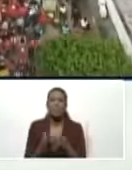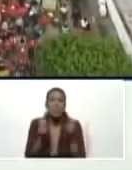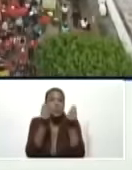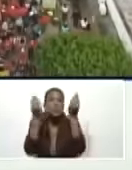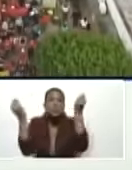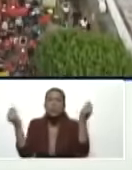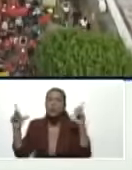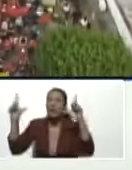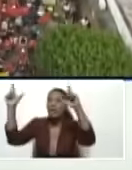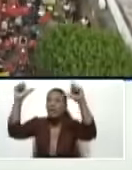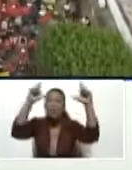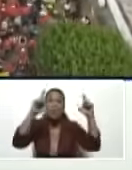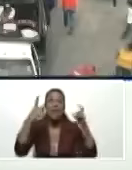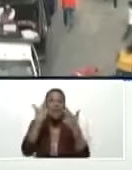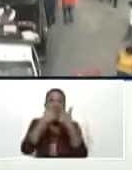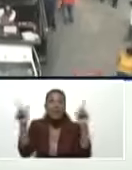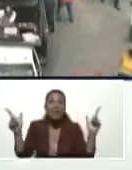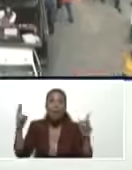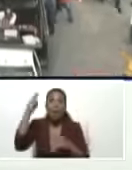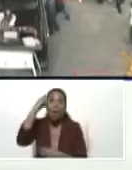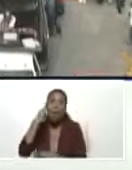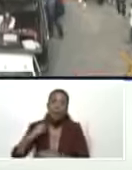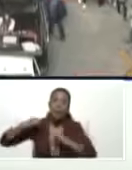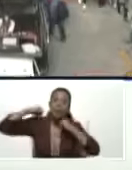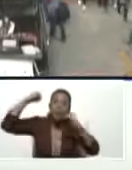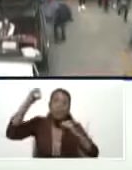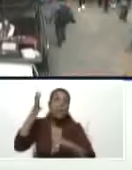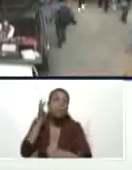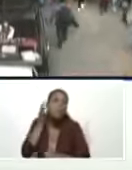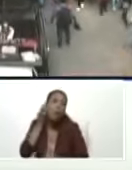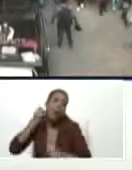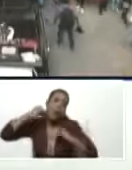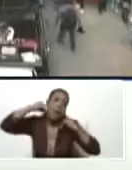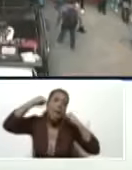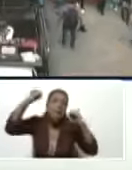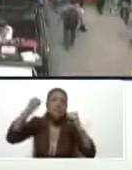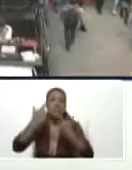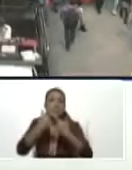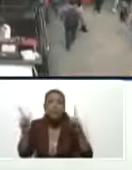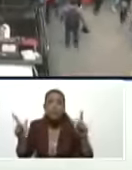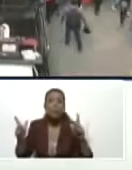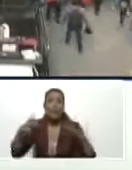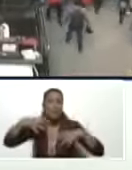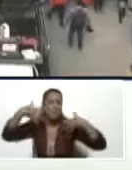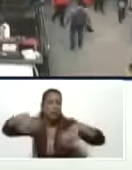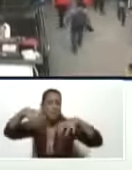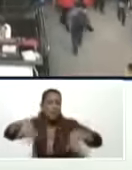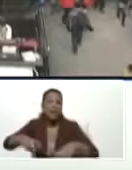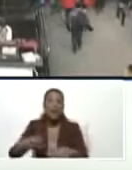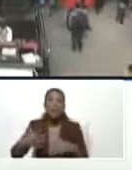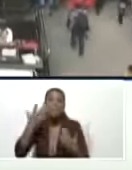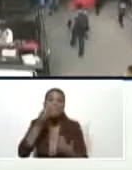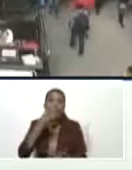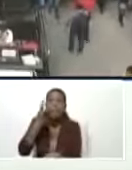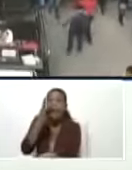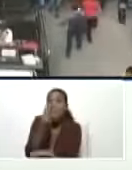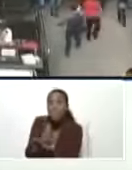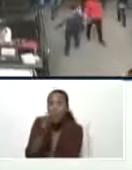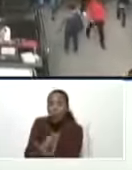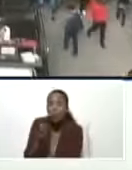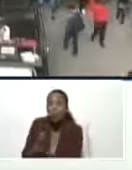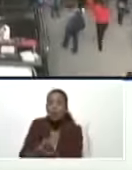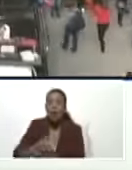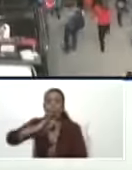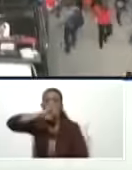muchos afiches de los libertadores, de los héroes, de las libertadoras. Si hacemos una marcha allá en Maturín, tiene que estar